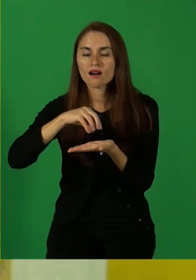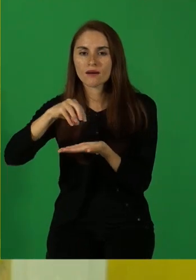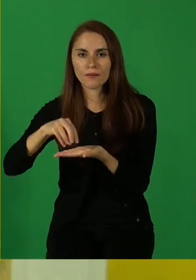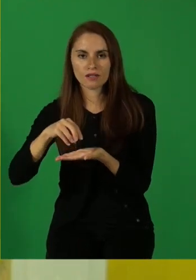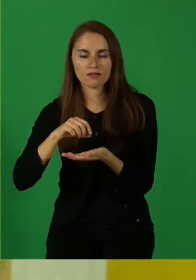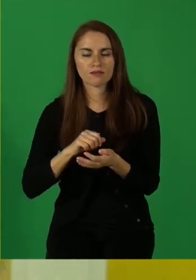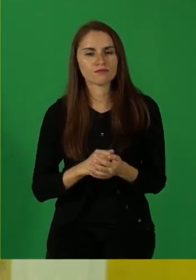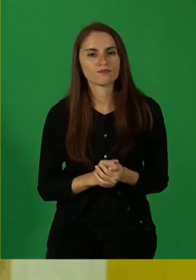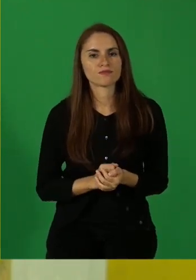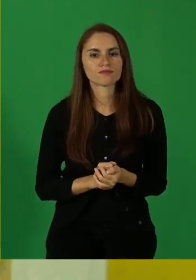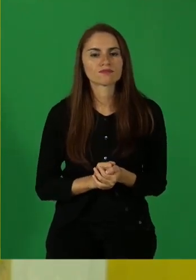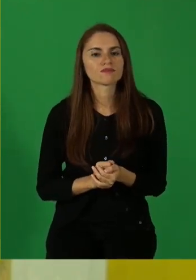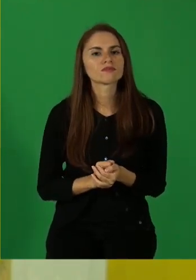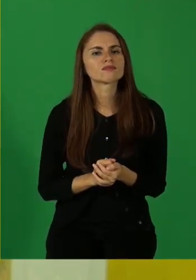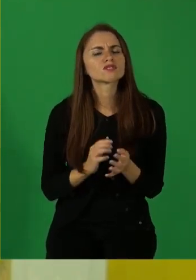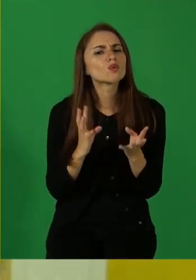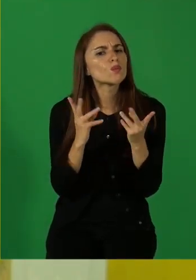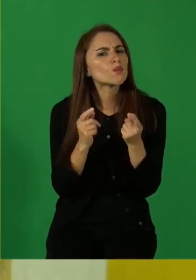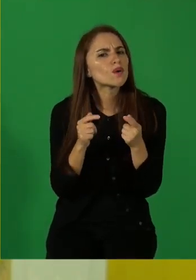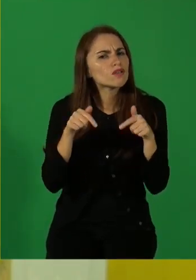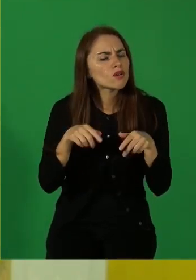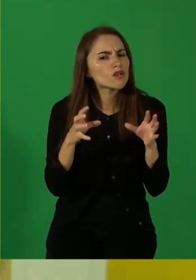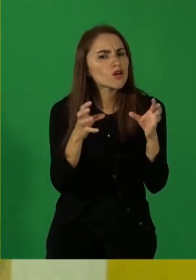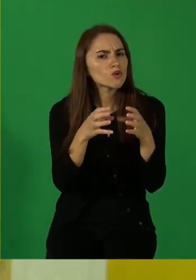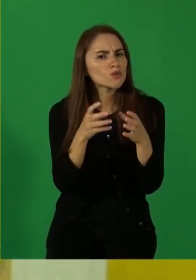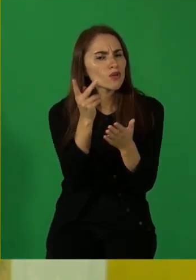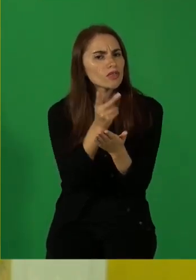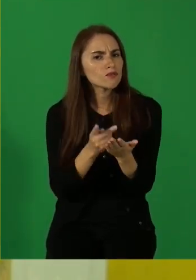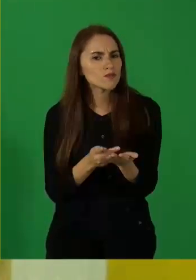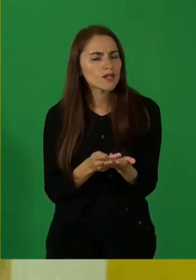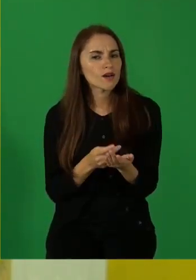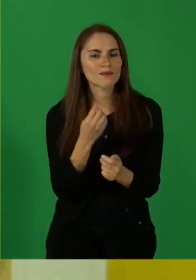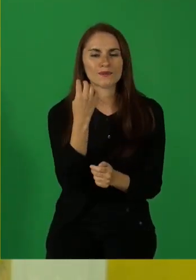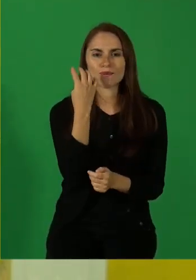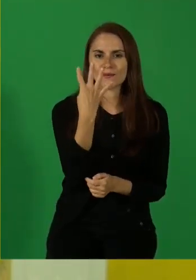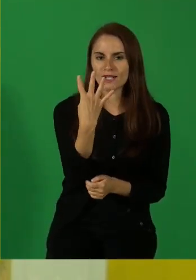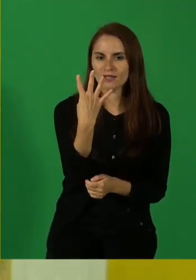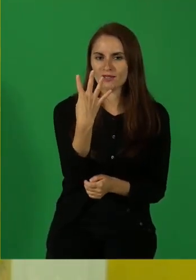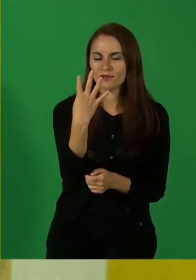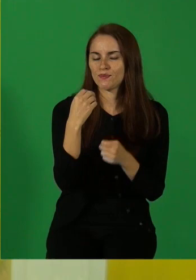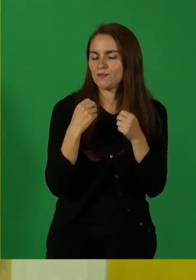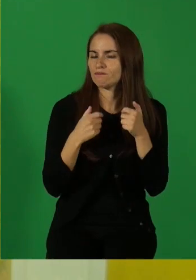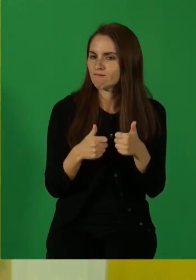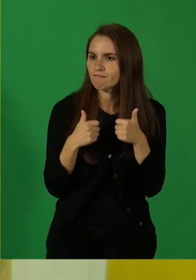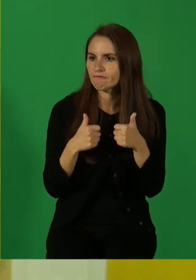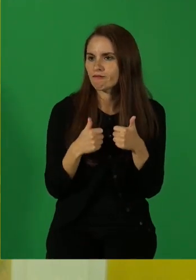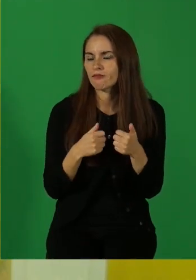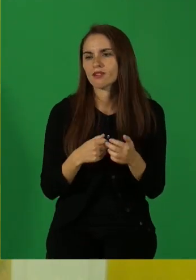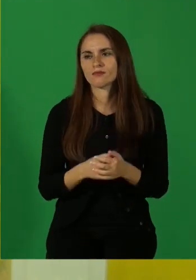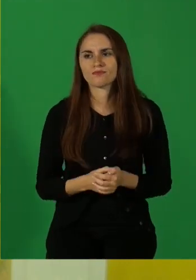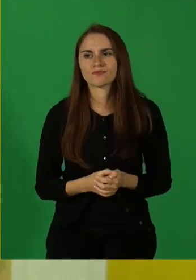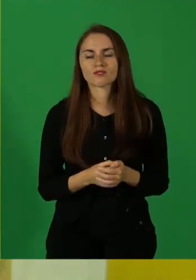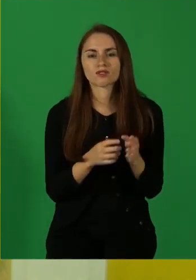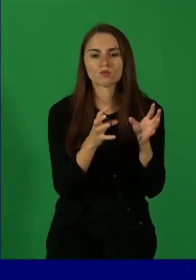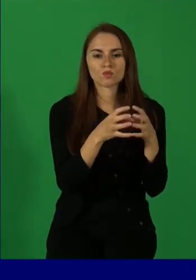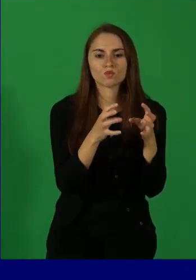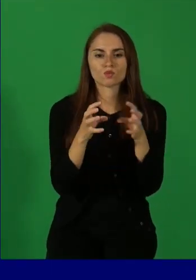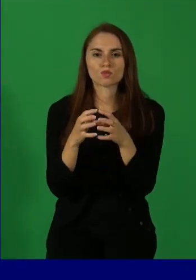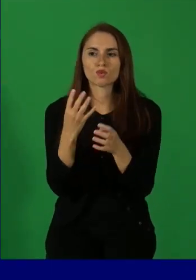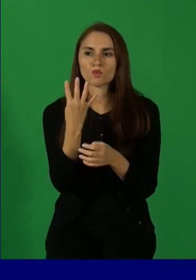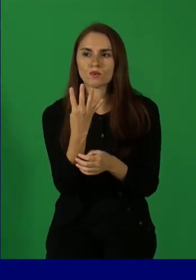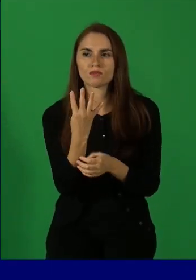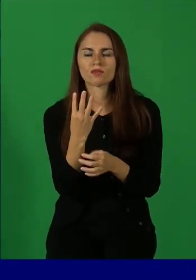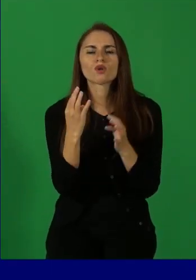el total. O sea, ¿cuántos grupos vas a dibujar? 4. Súper bien, vamos a dibujar 4. ¿Y